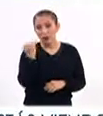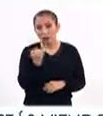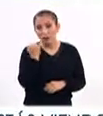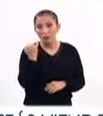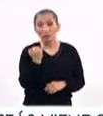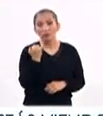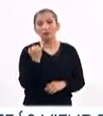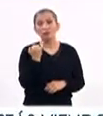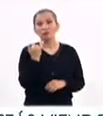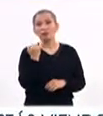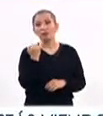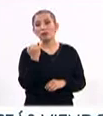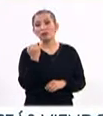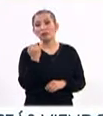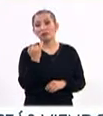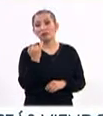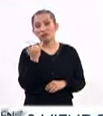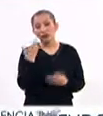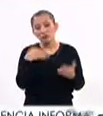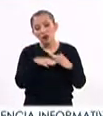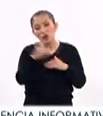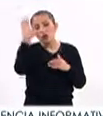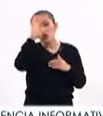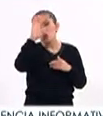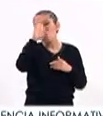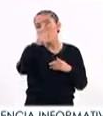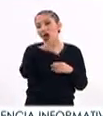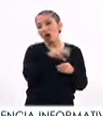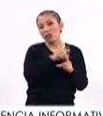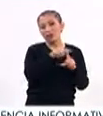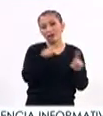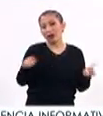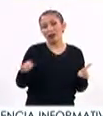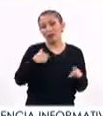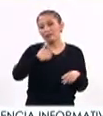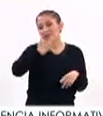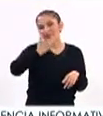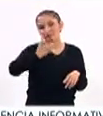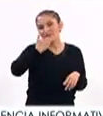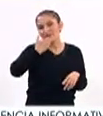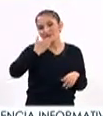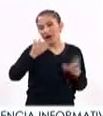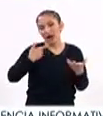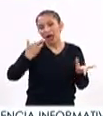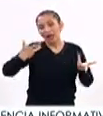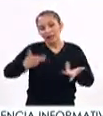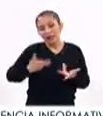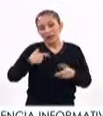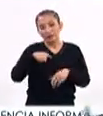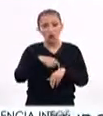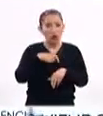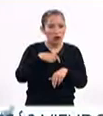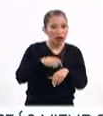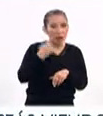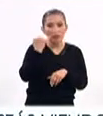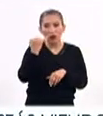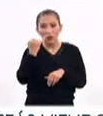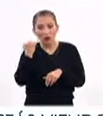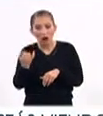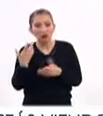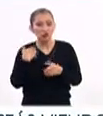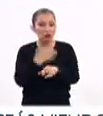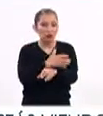el estar inmersos en una cultura totalmente diferente, el adaptarte para empezar al horario, el idioma,